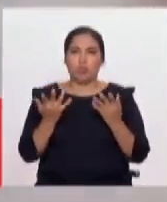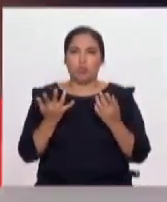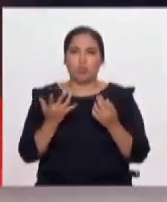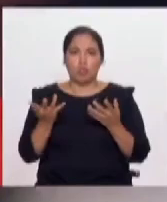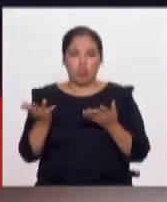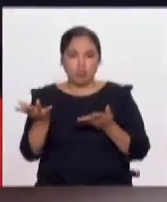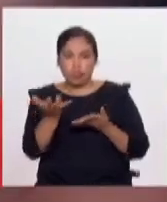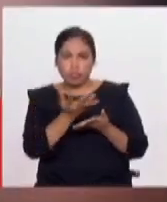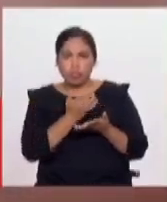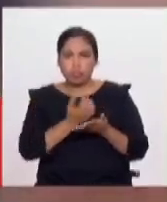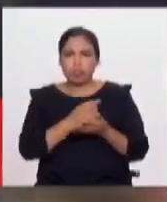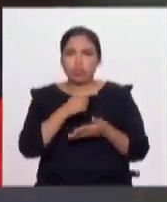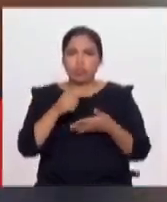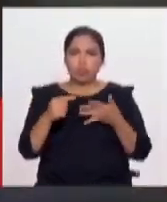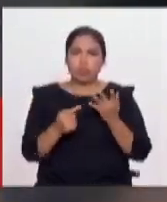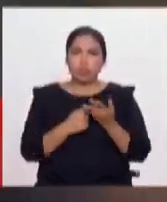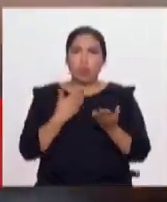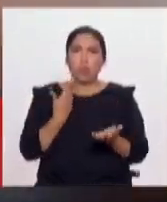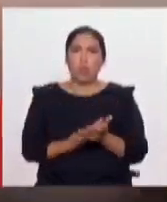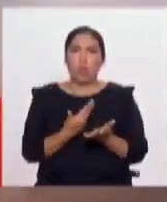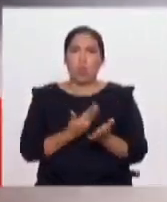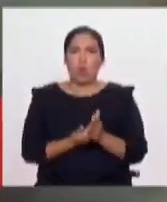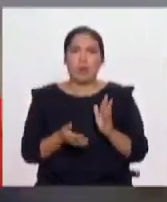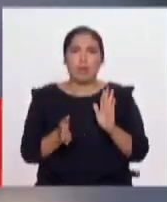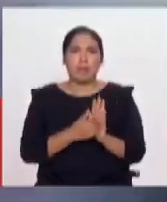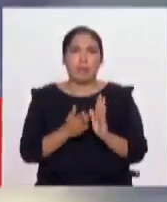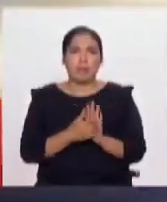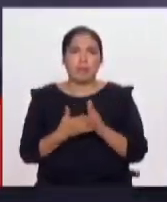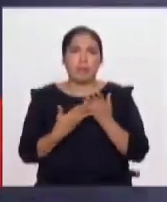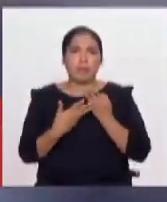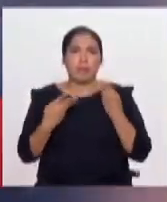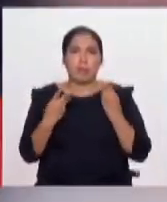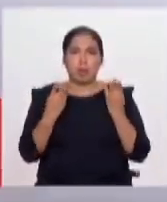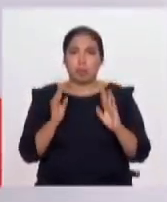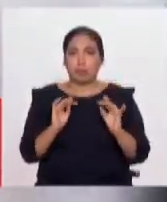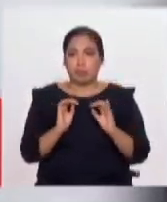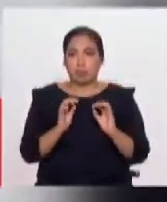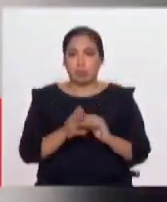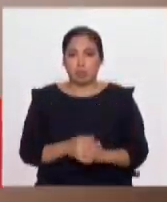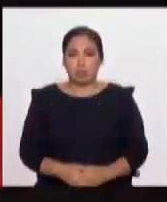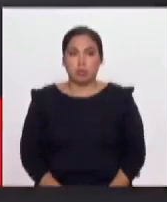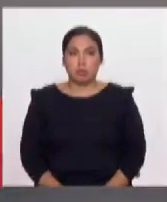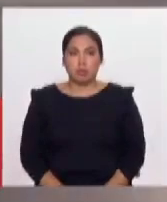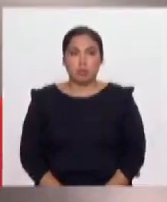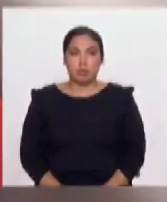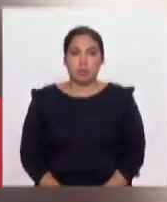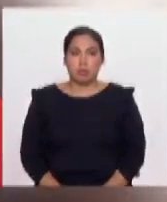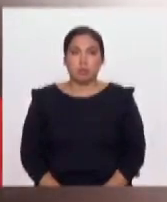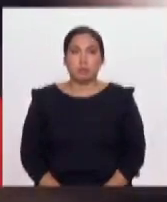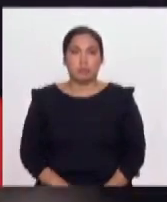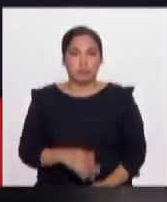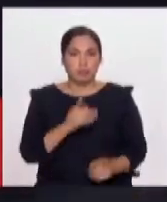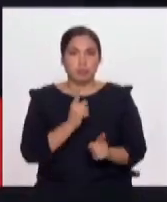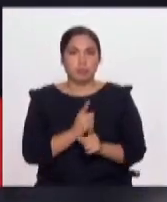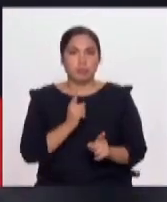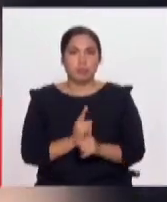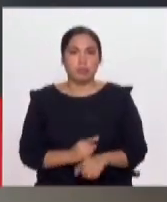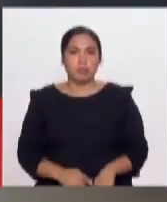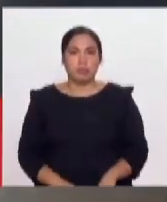necesarios para pedir una ampliación, una prisión preventiva. ¿Esto es así? Sí,